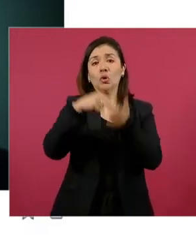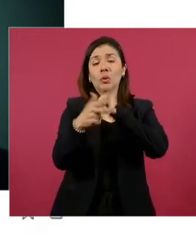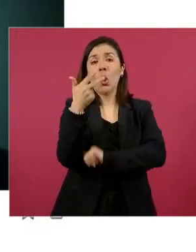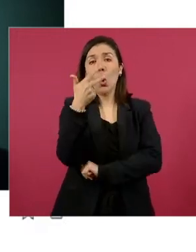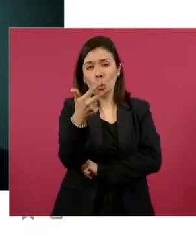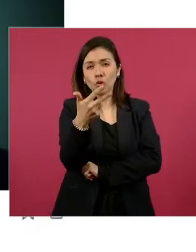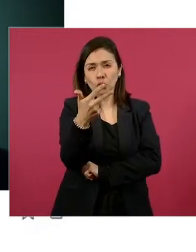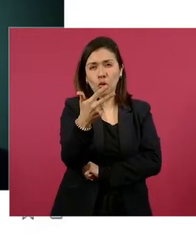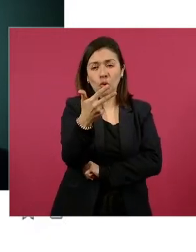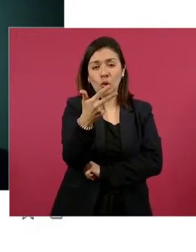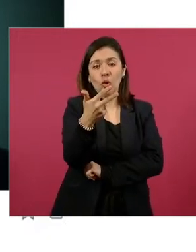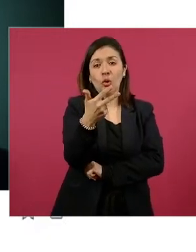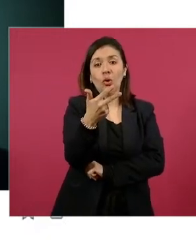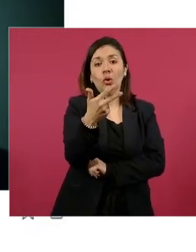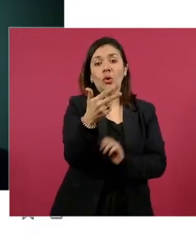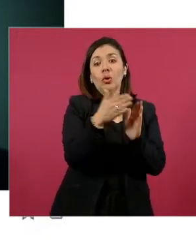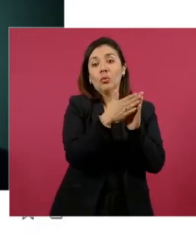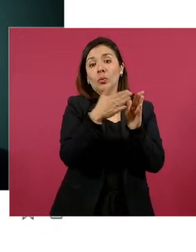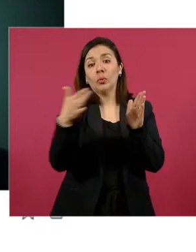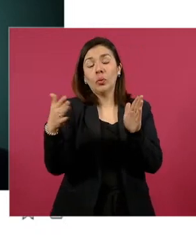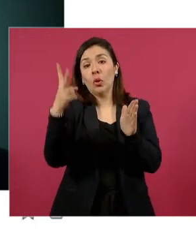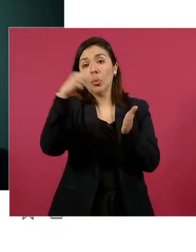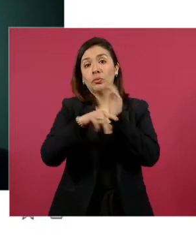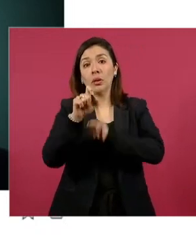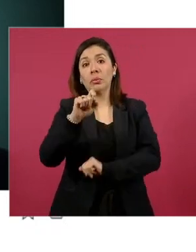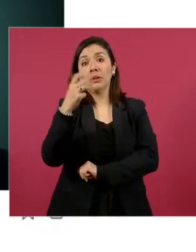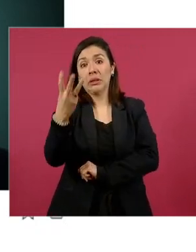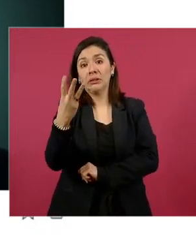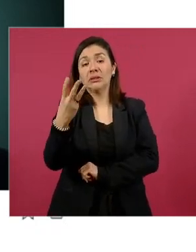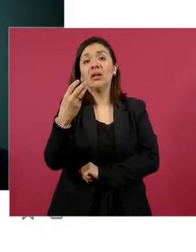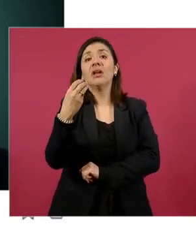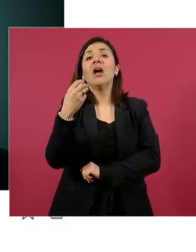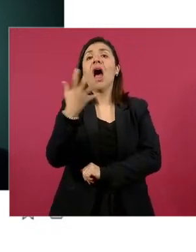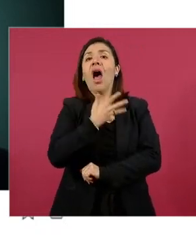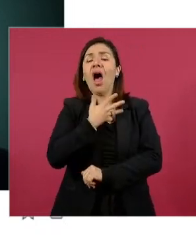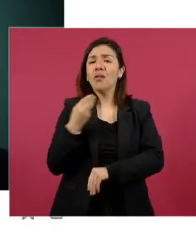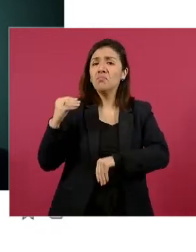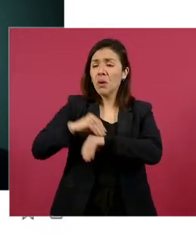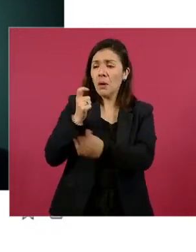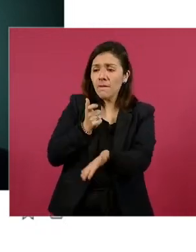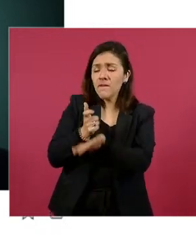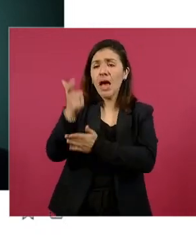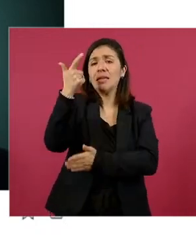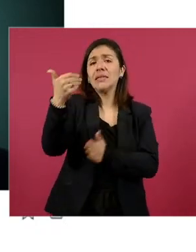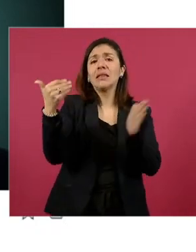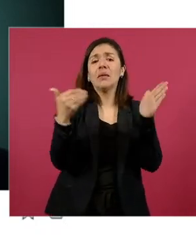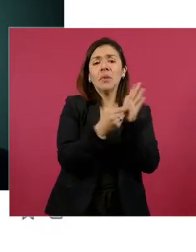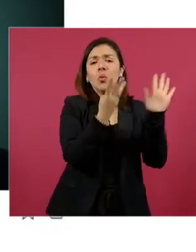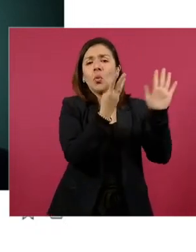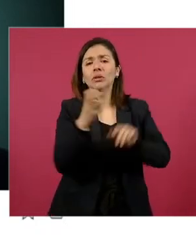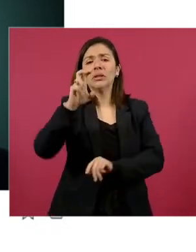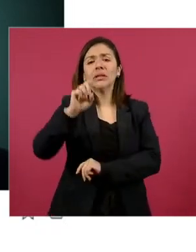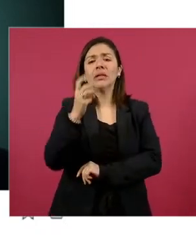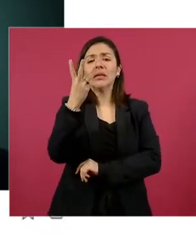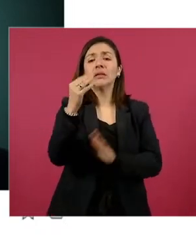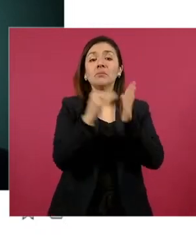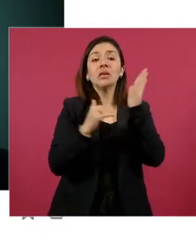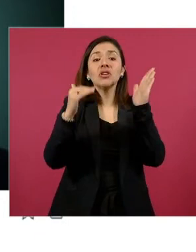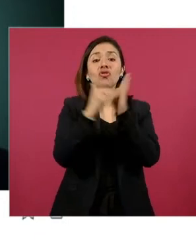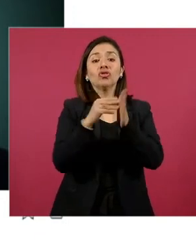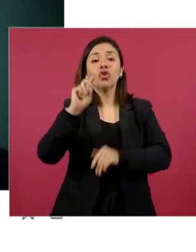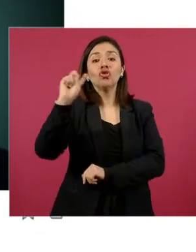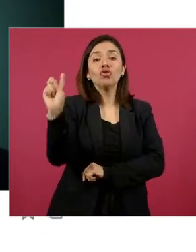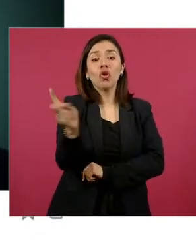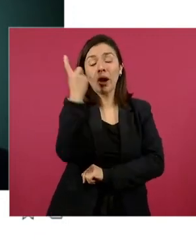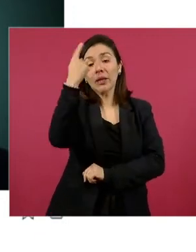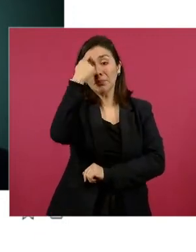Entre 2009 y el primer semestre de 2023, el gobierno le inyectó 7.433 millones de dólares